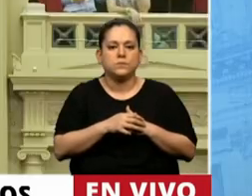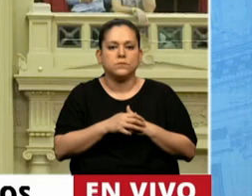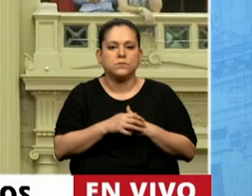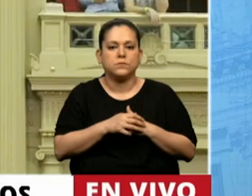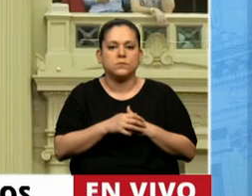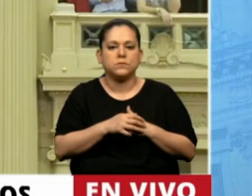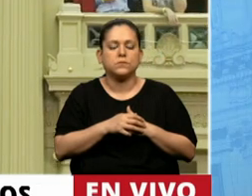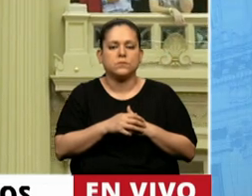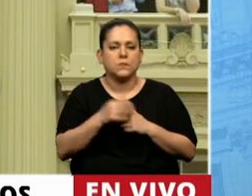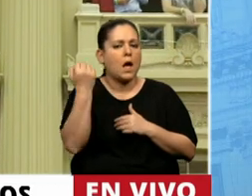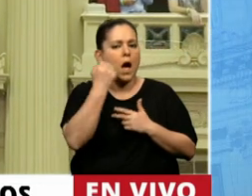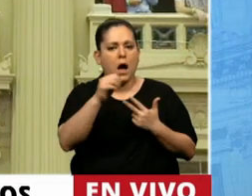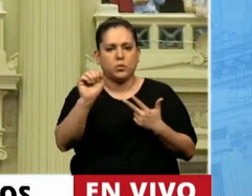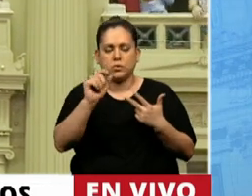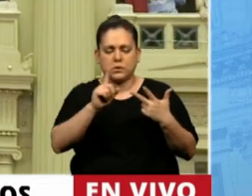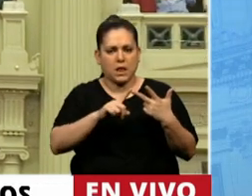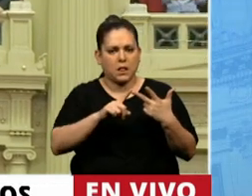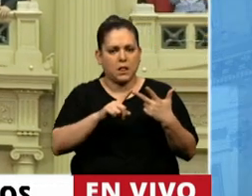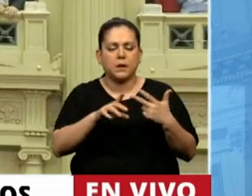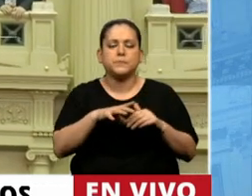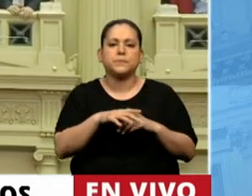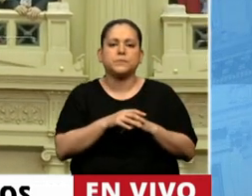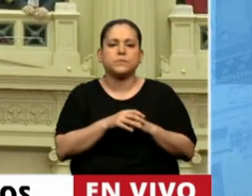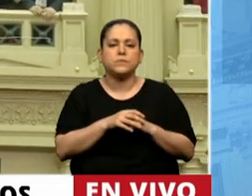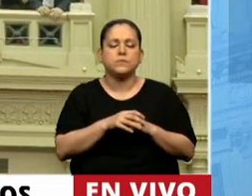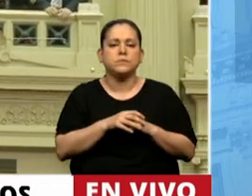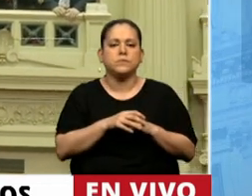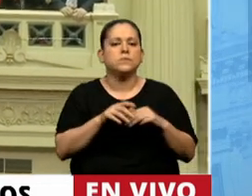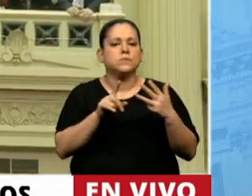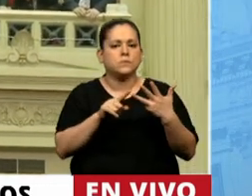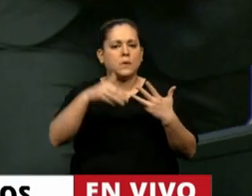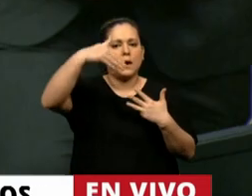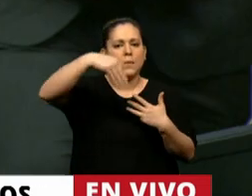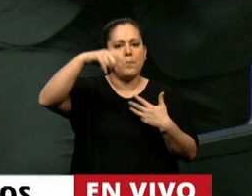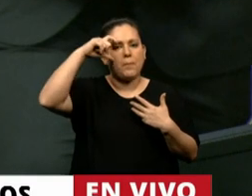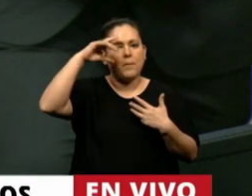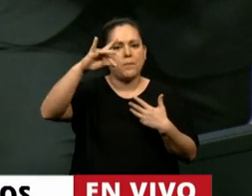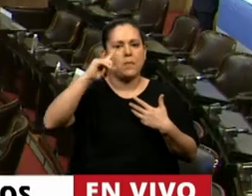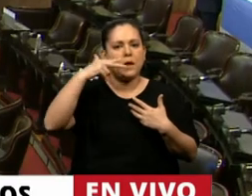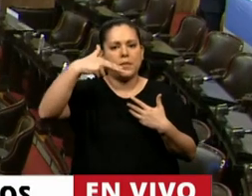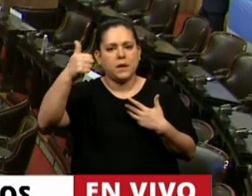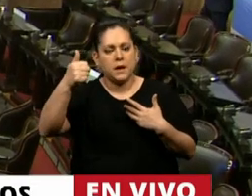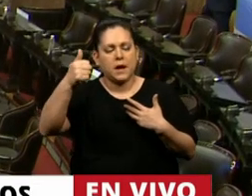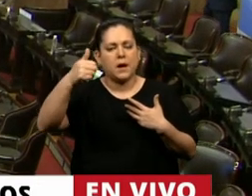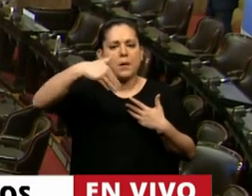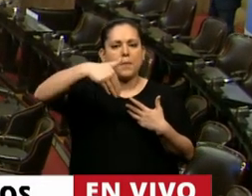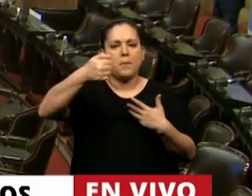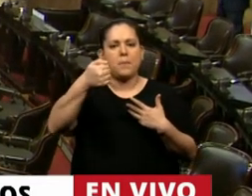Carolina ausente a la hora de votar Medina Martín Nicolás